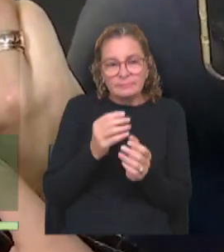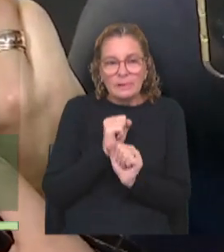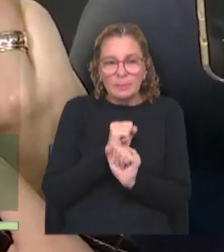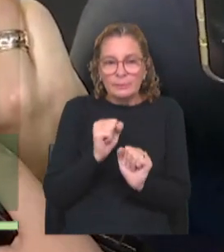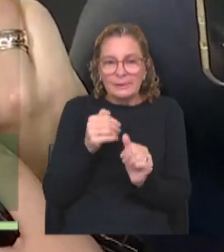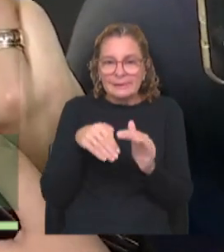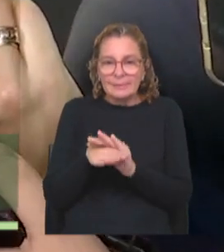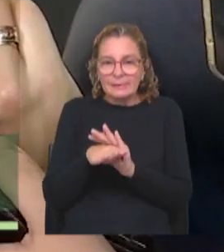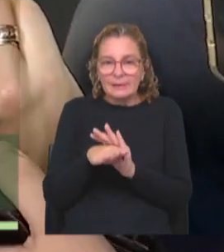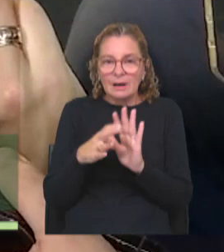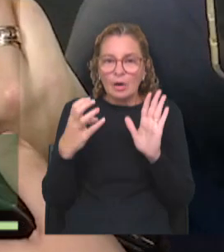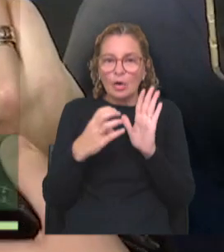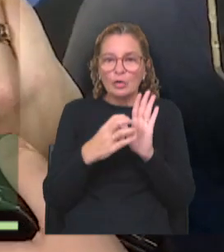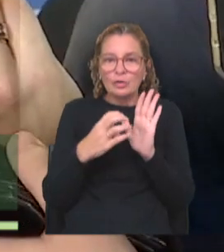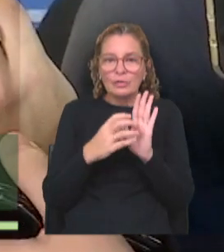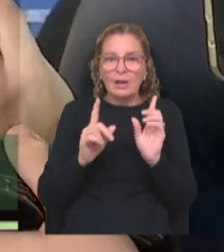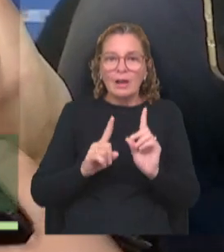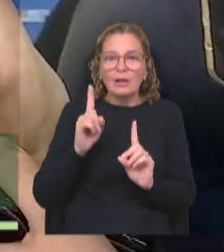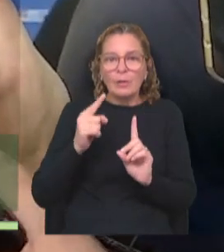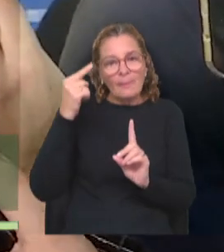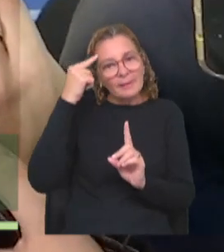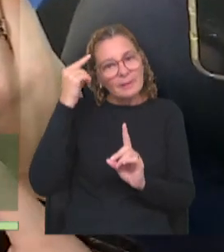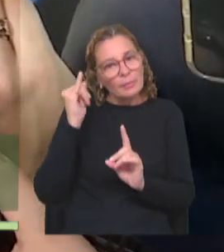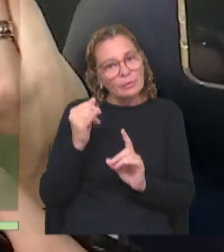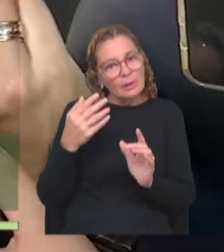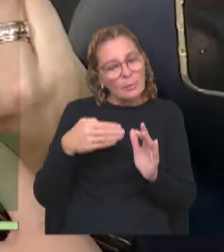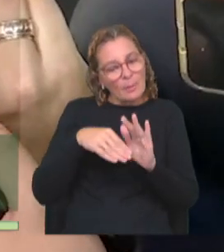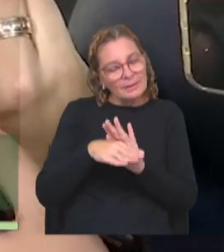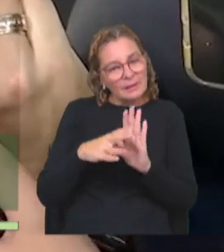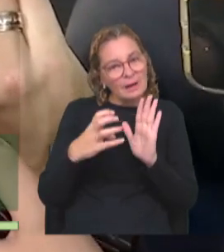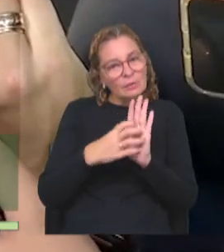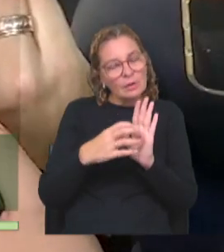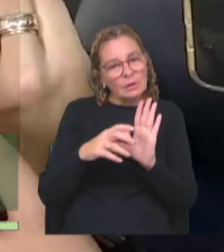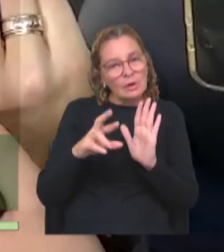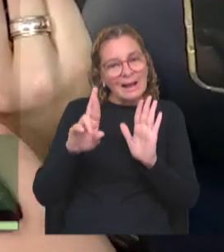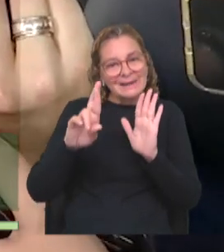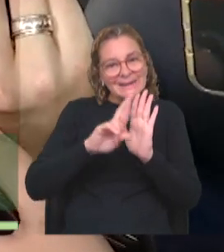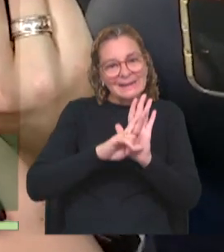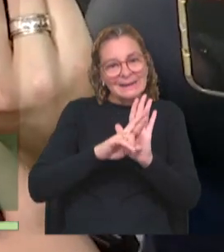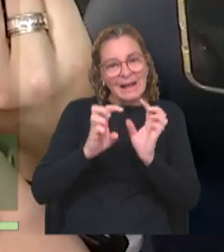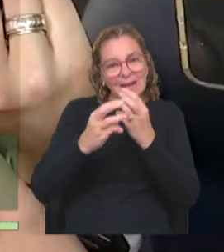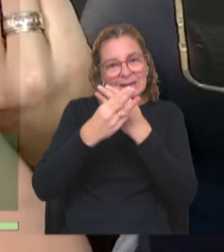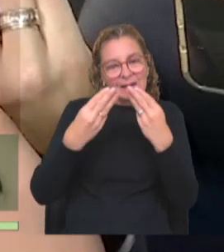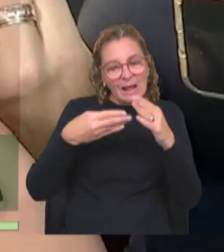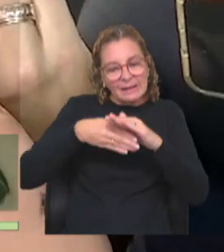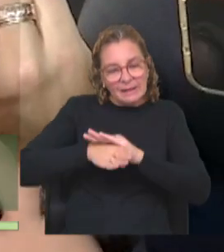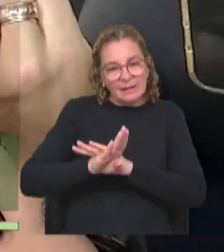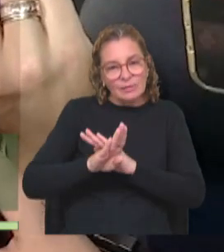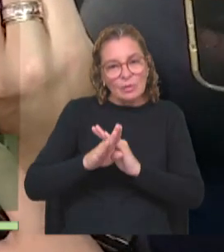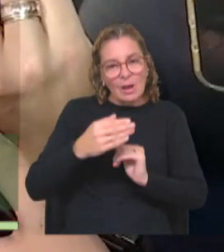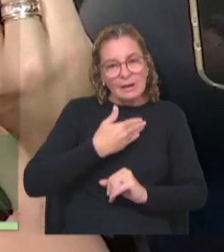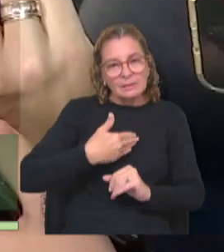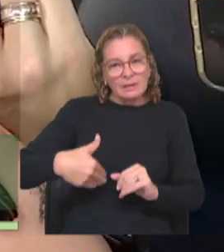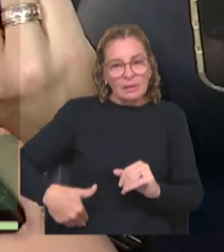posibilidad de incorporar en la Constitución algo que creemos sí puede ir en la Constitución, que es una regla general de ingreso al